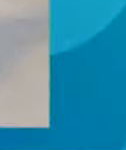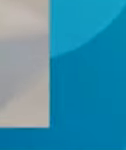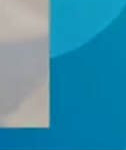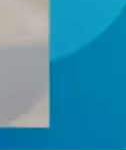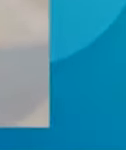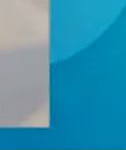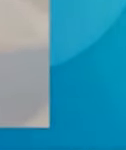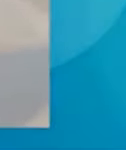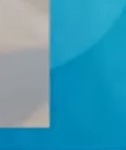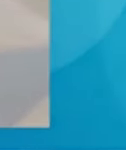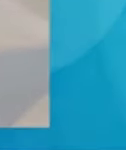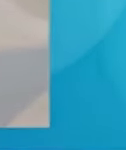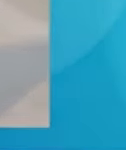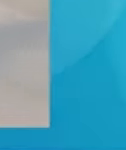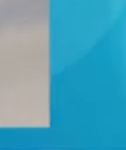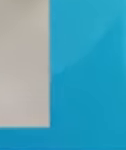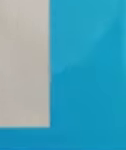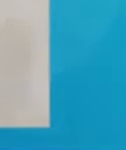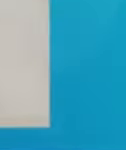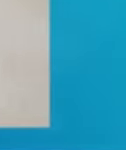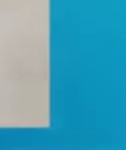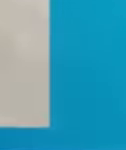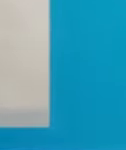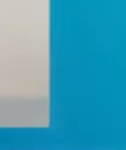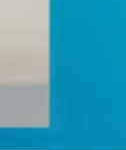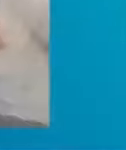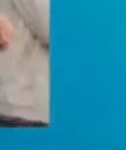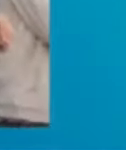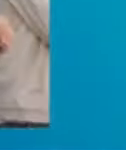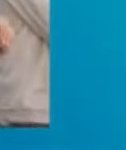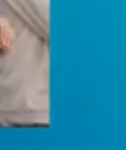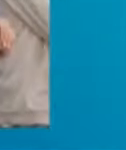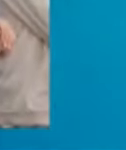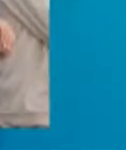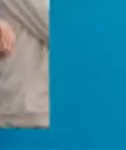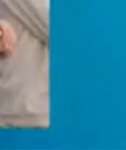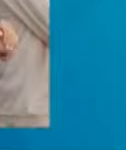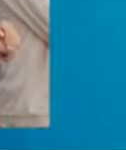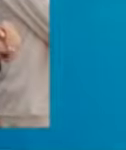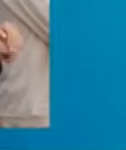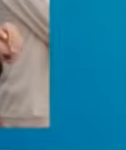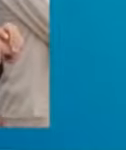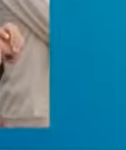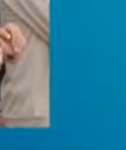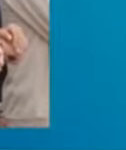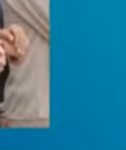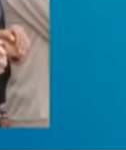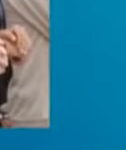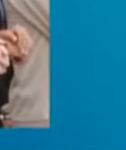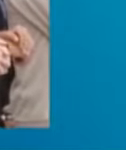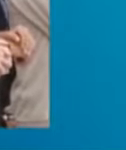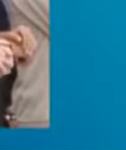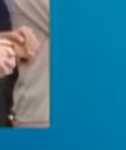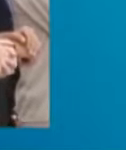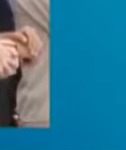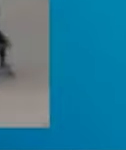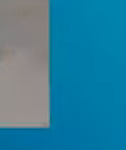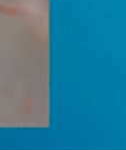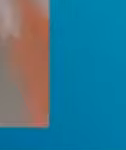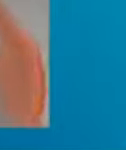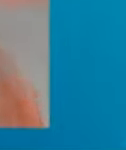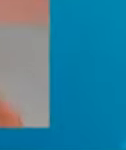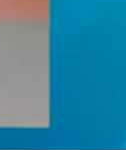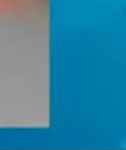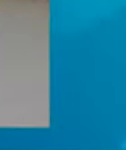4. Fish. Yeah, frontside 5-4. Yeah, people blind corner.